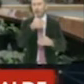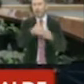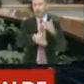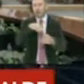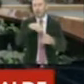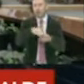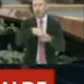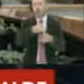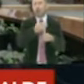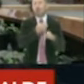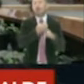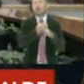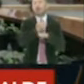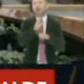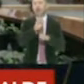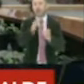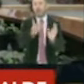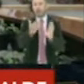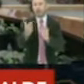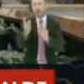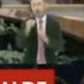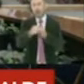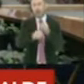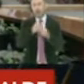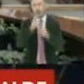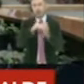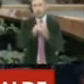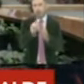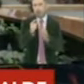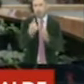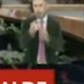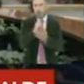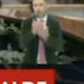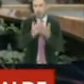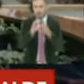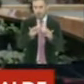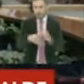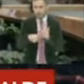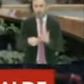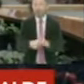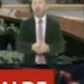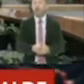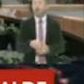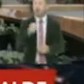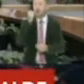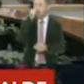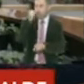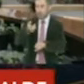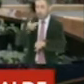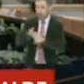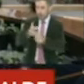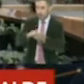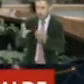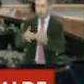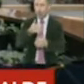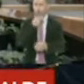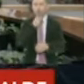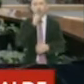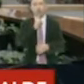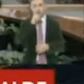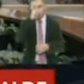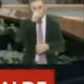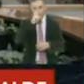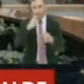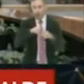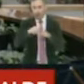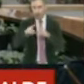la Constitución. Este es, de verdad, Pepe, uno de los eventos de más sin razón que yo he visto